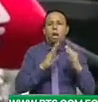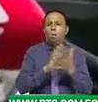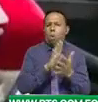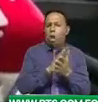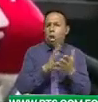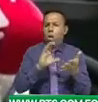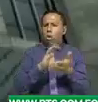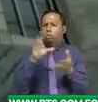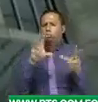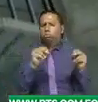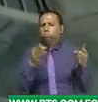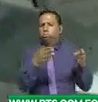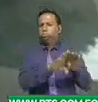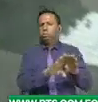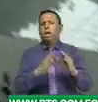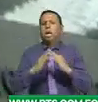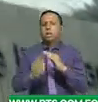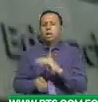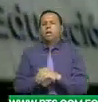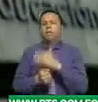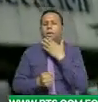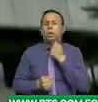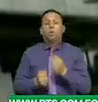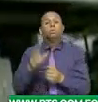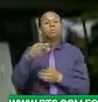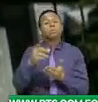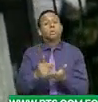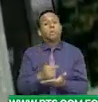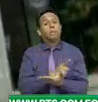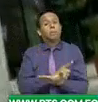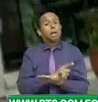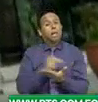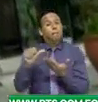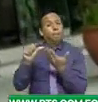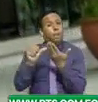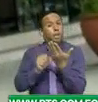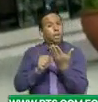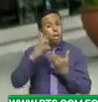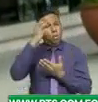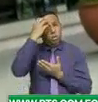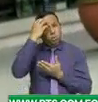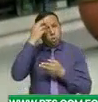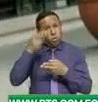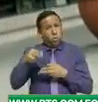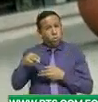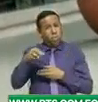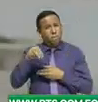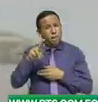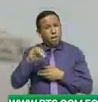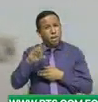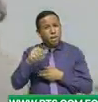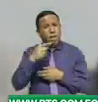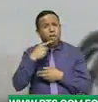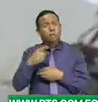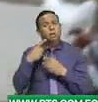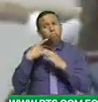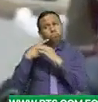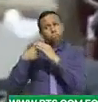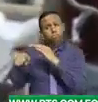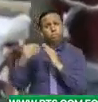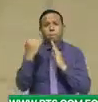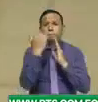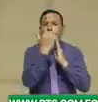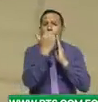vayan integrándose. La semana pasada, la ministra de Educación, María Brown, informó que ha remitido a la Policía Nacional una lista de